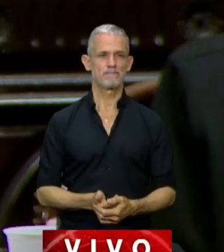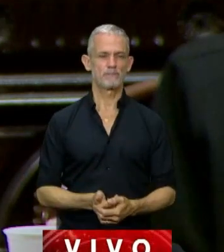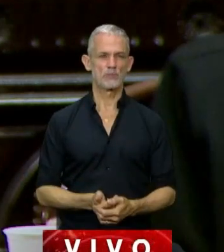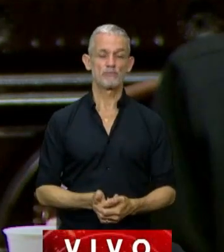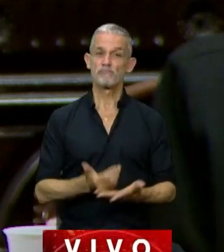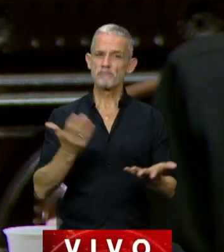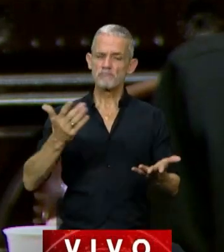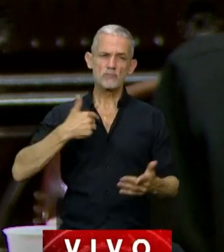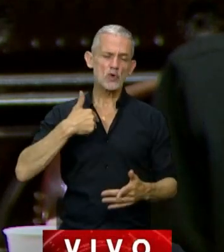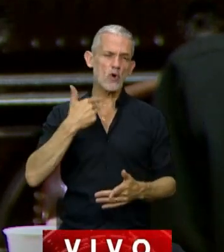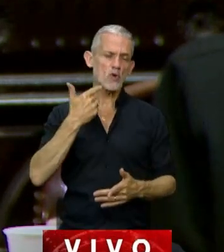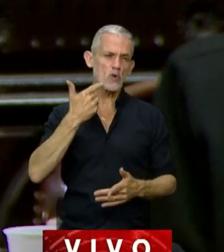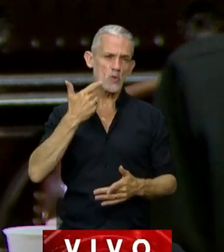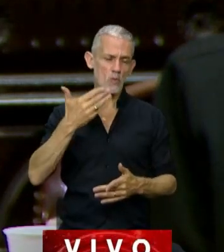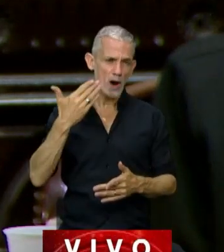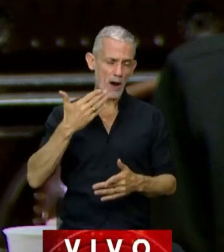Voy a hablar